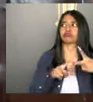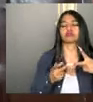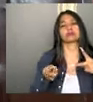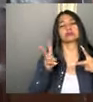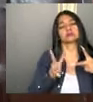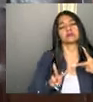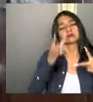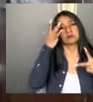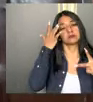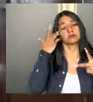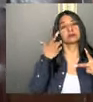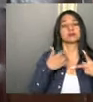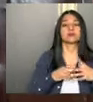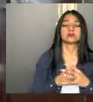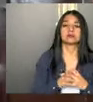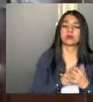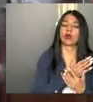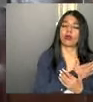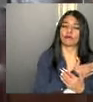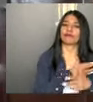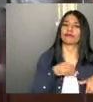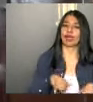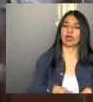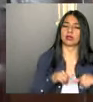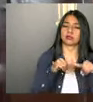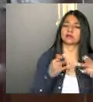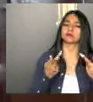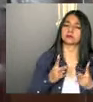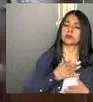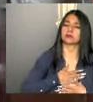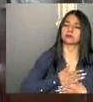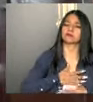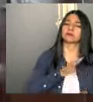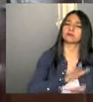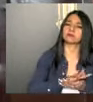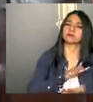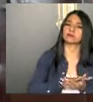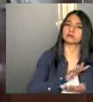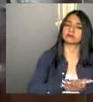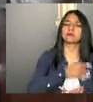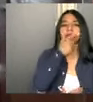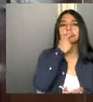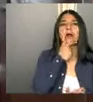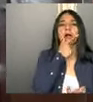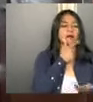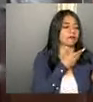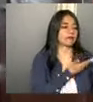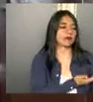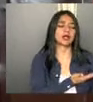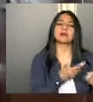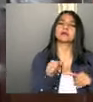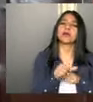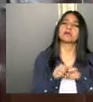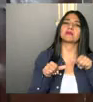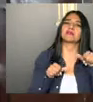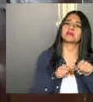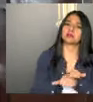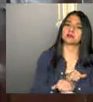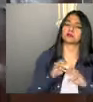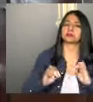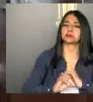recobrando, vuelvo a repetir, esa credibilidad. La tranquilidad de entregarle a Pavel una administración